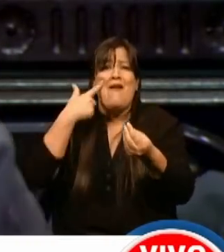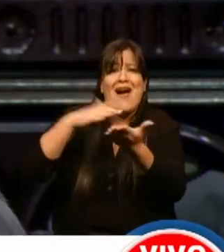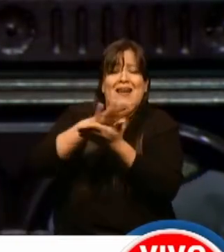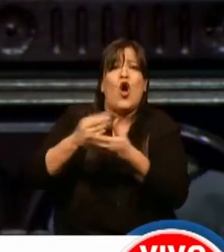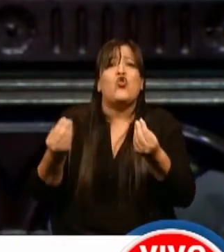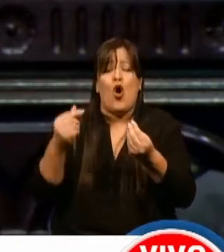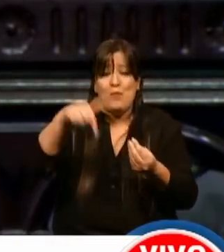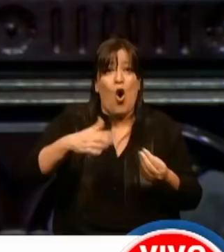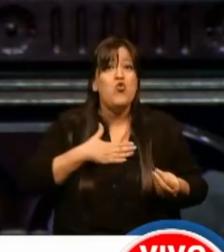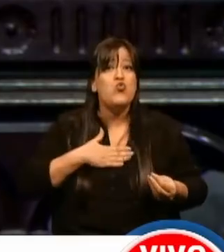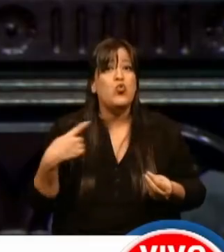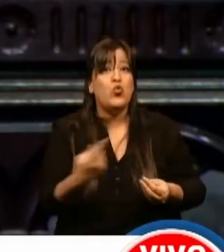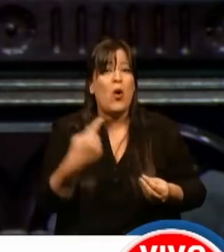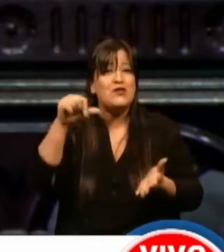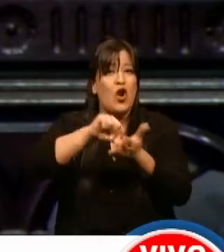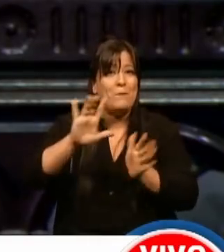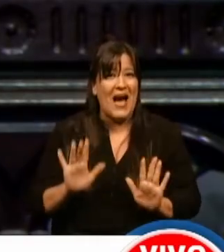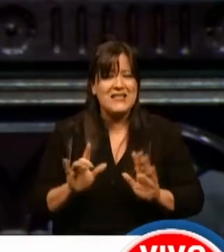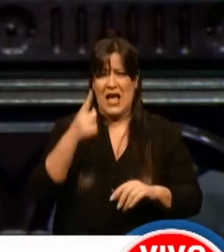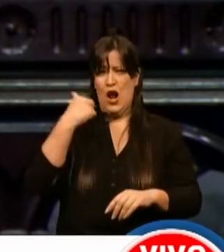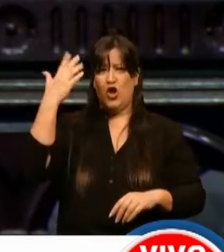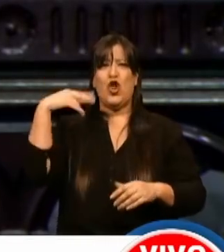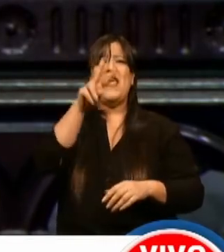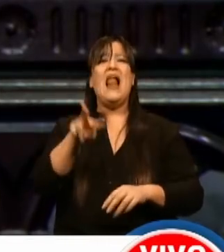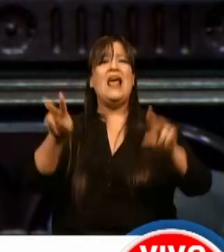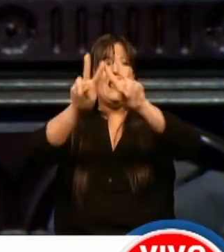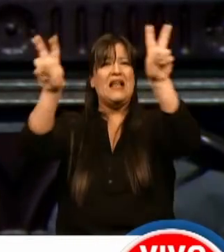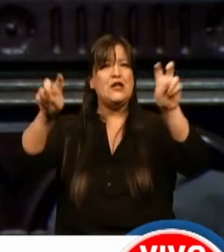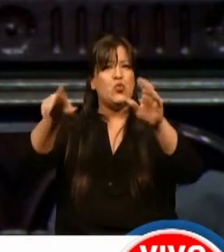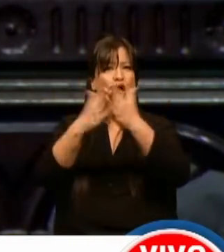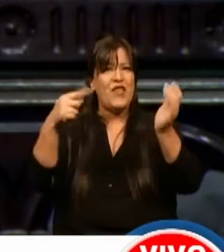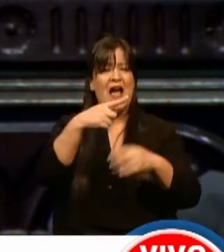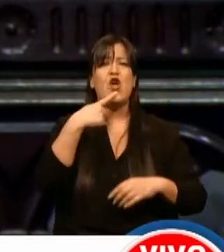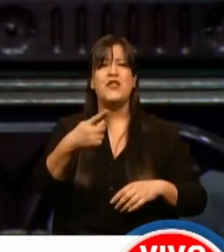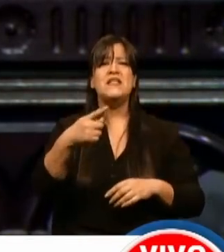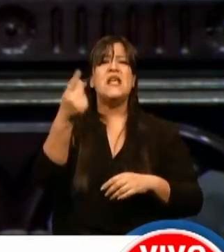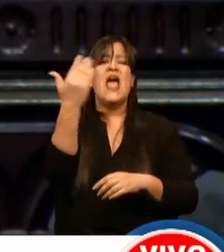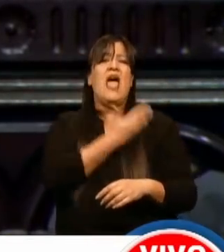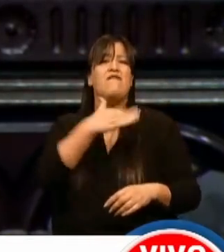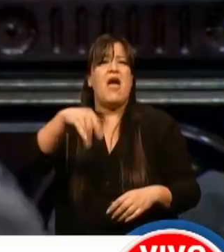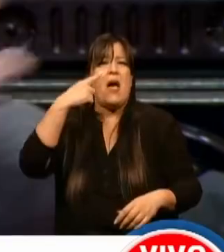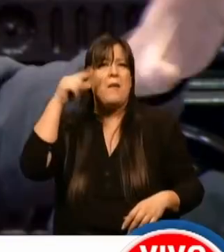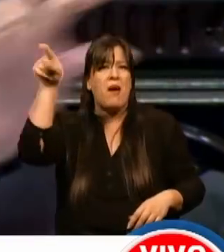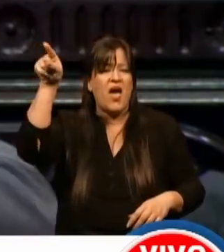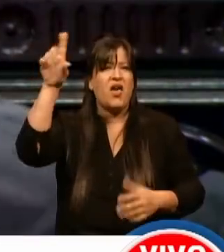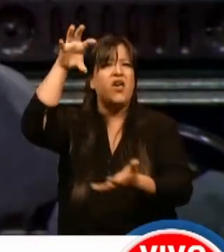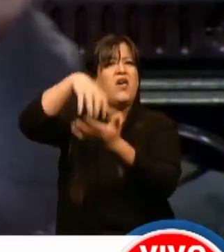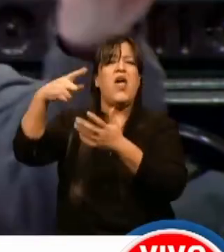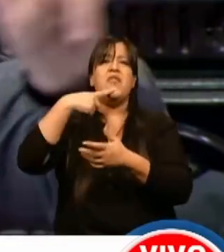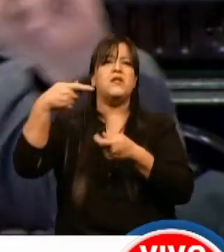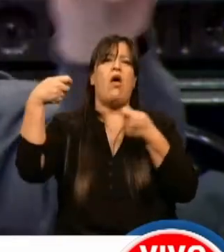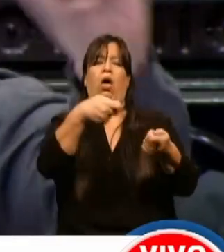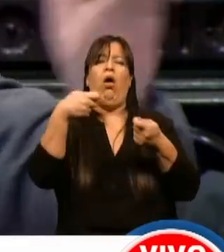cómo nuestro país. El otro día leía el título de un diario que decía que el Fondo Monetario Internacional acosa al